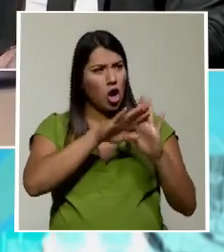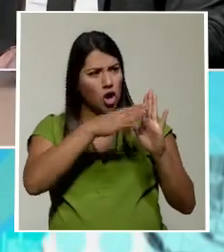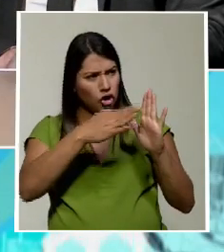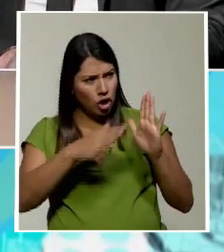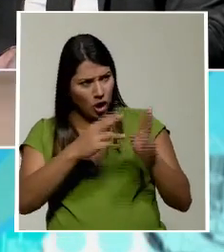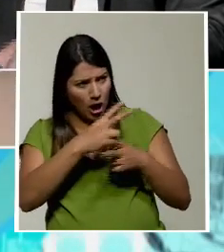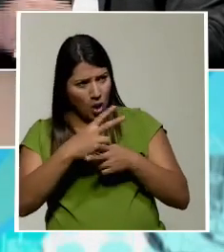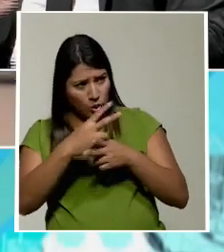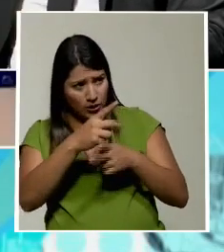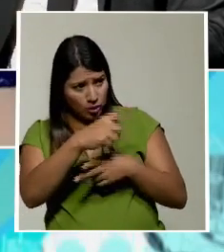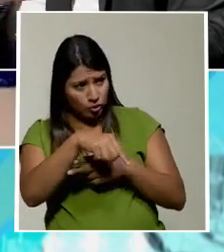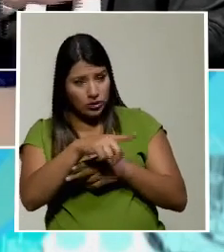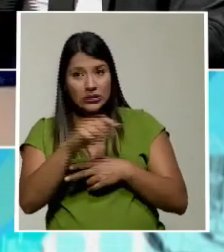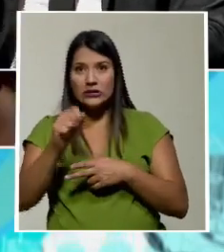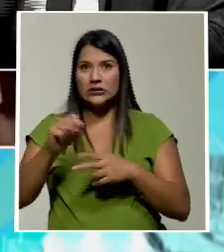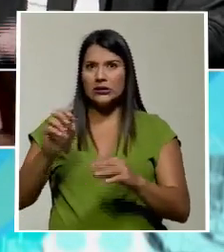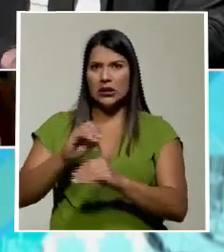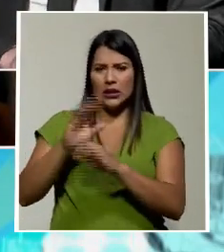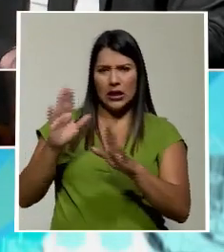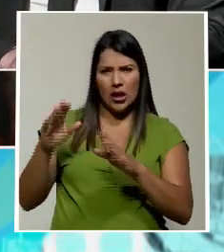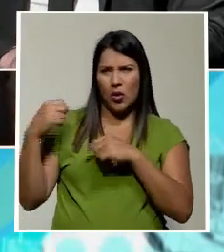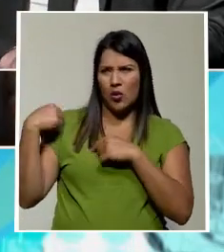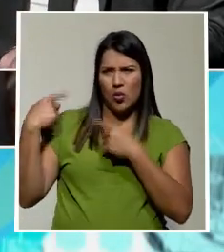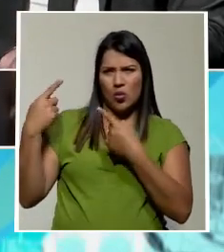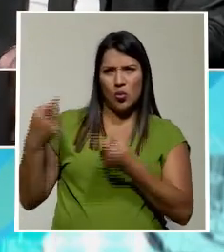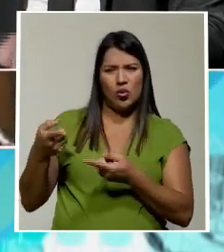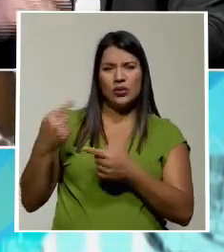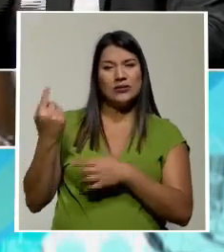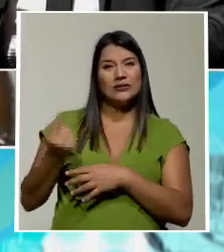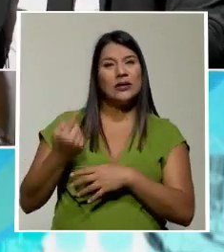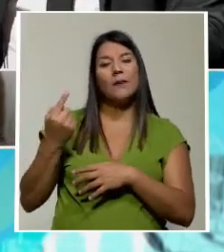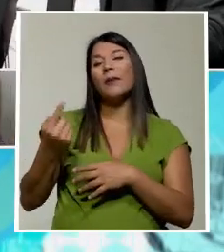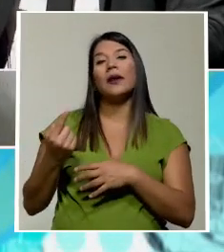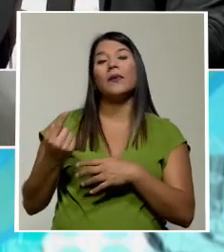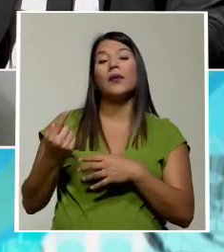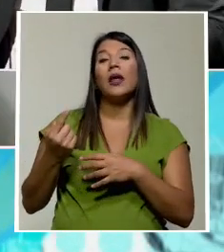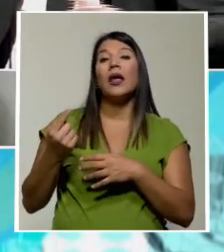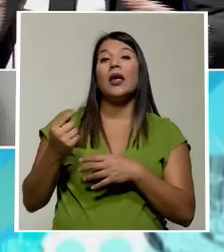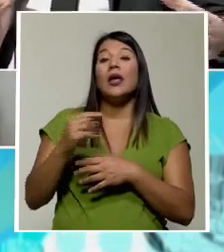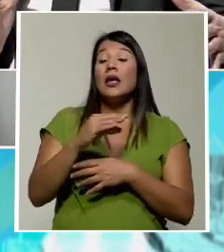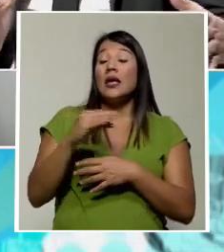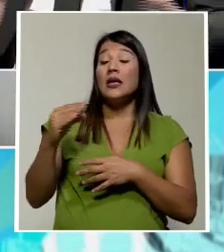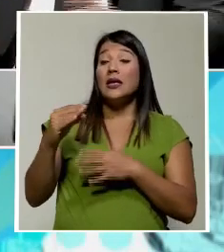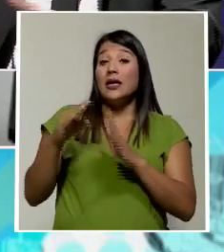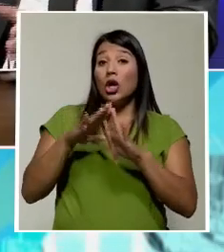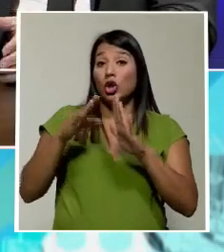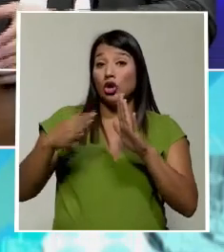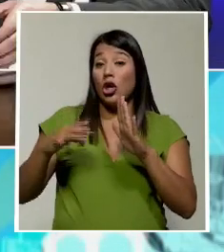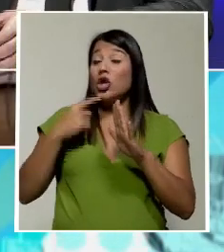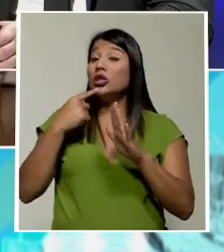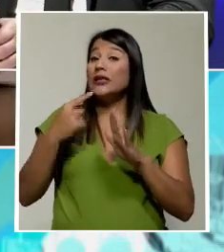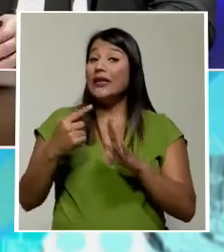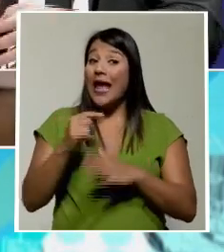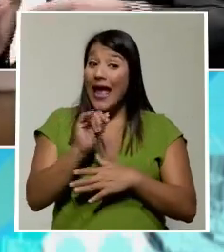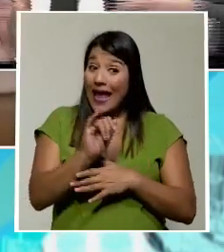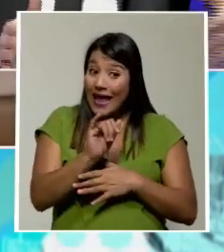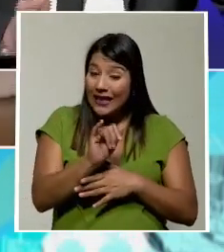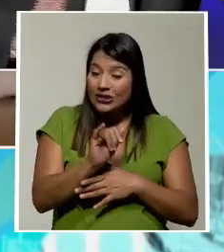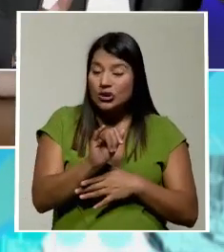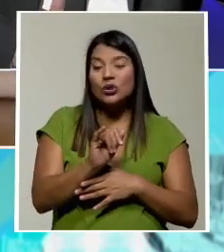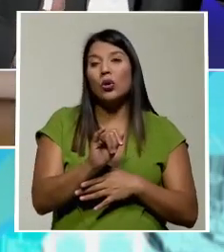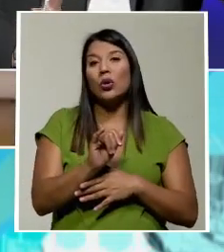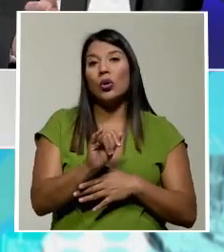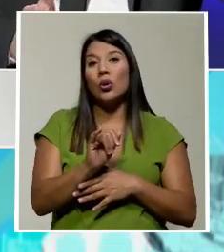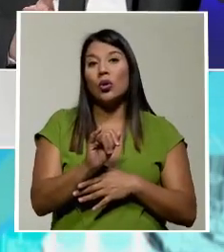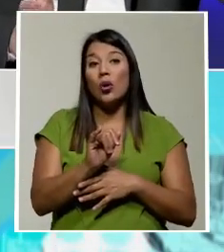audita a ustedes? Por supuesto, y lo ha hecho antes, ¿verdad? Tanto así que en su orden dice, bueno, esto aplica para este proyecto. Todos los